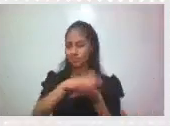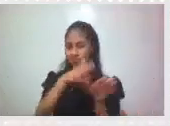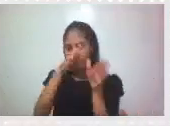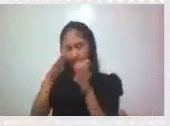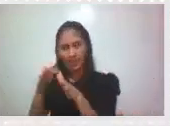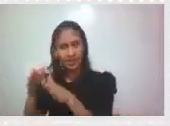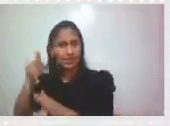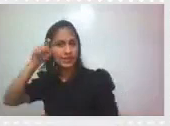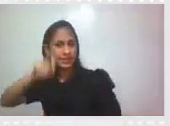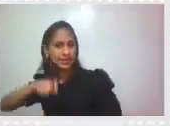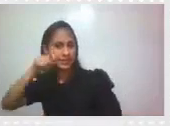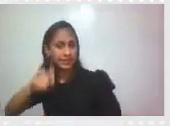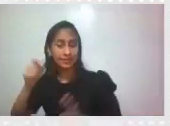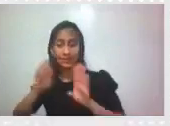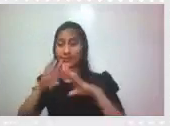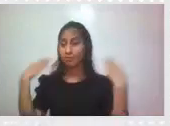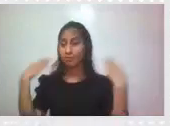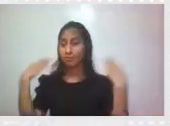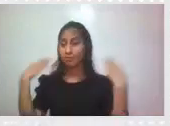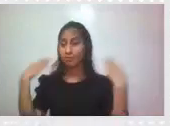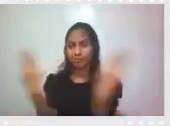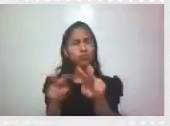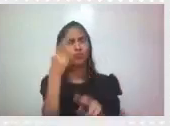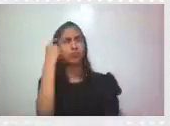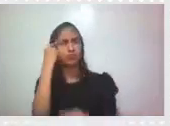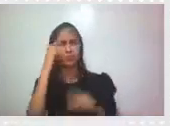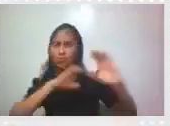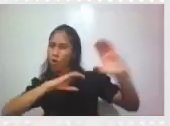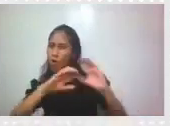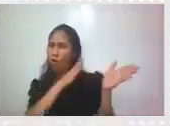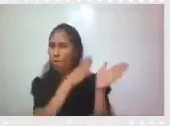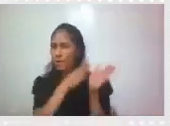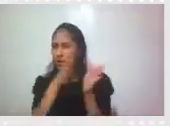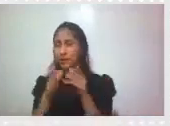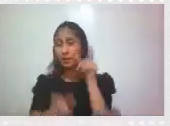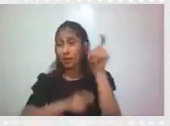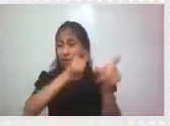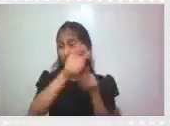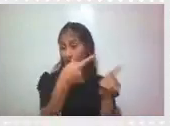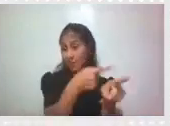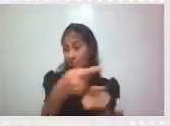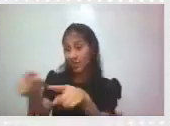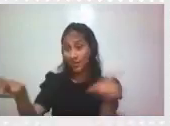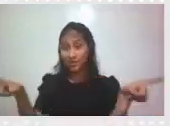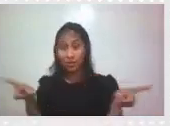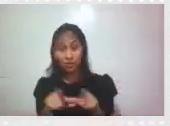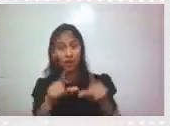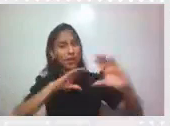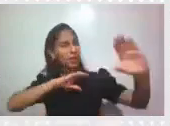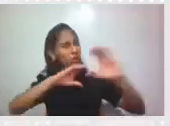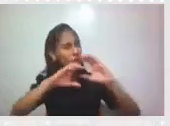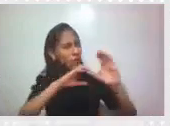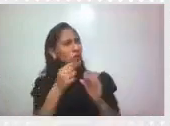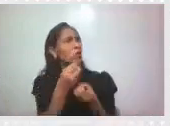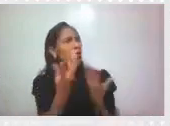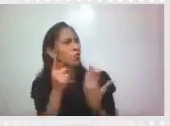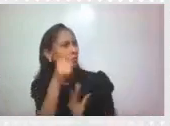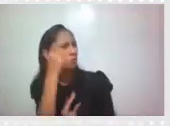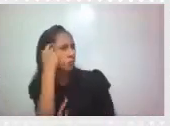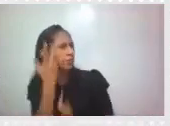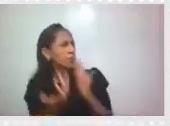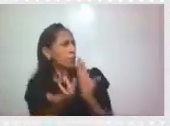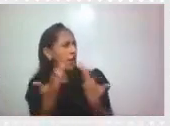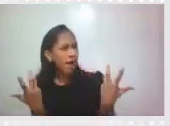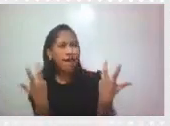de sensibilización para poder intercambiar opiniones, percepciones, con la finalidad de poder acercarnos en un